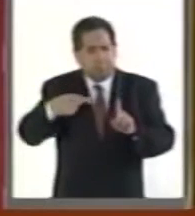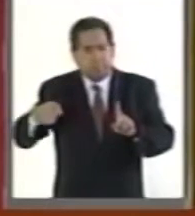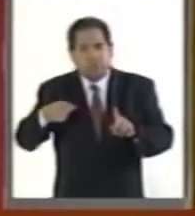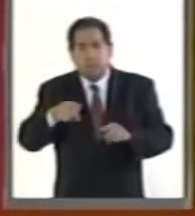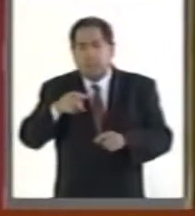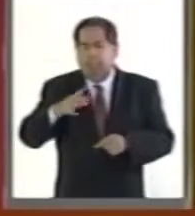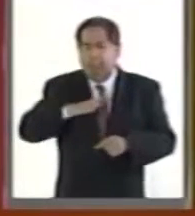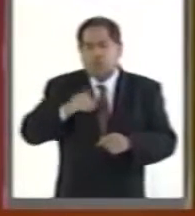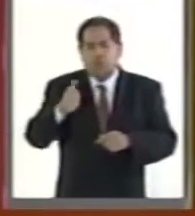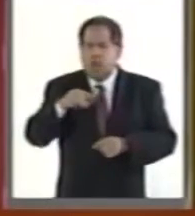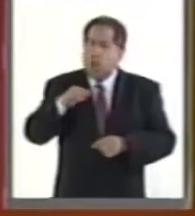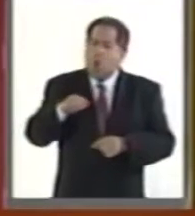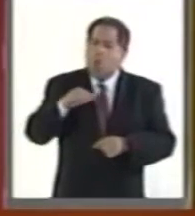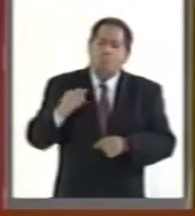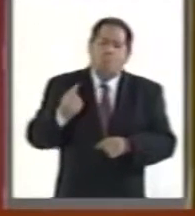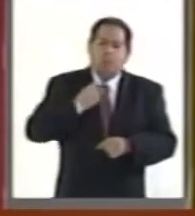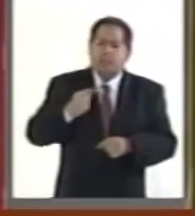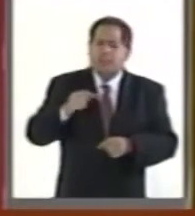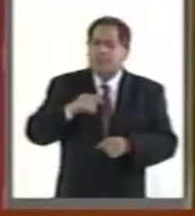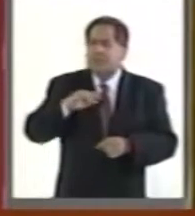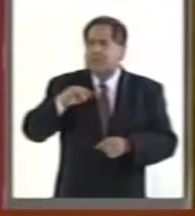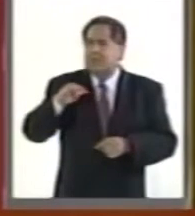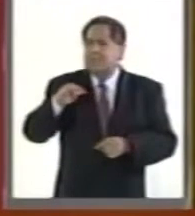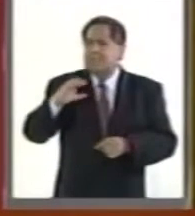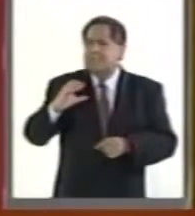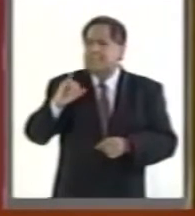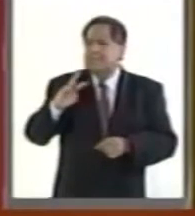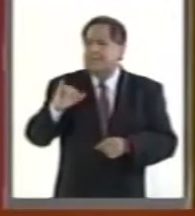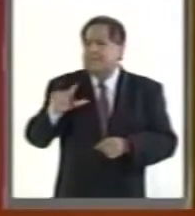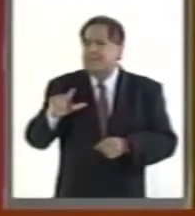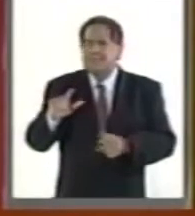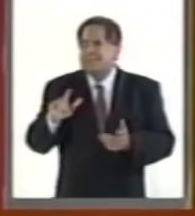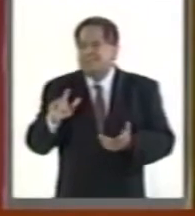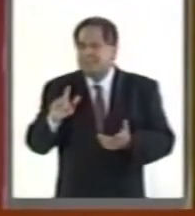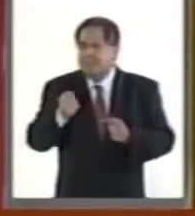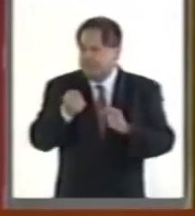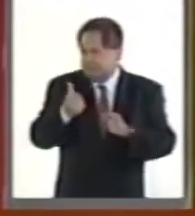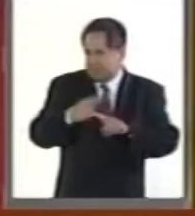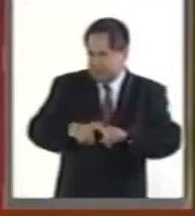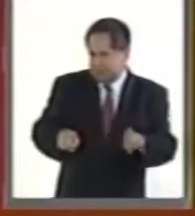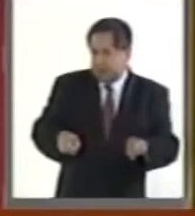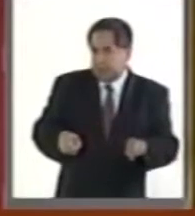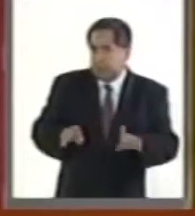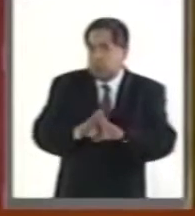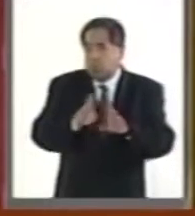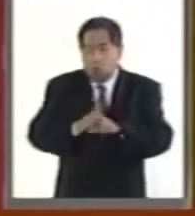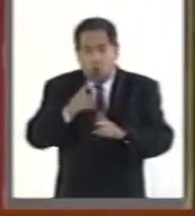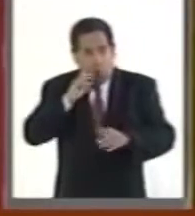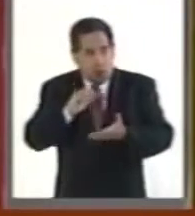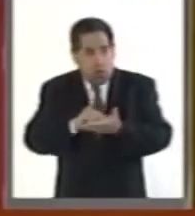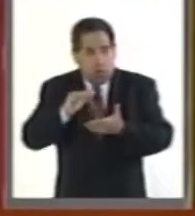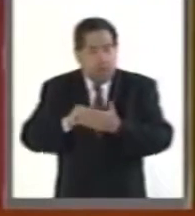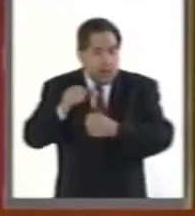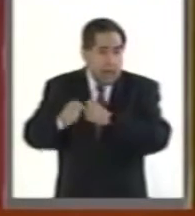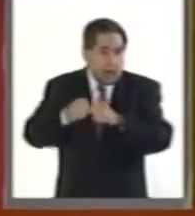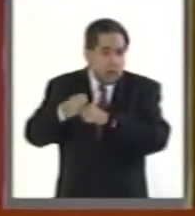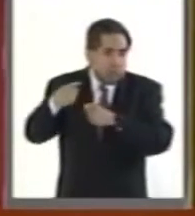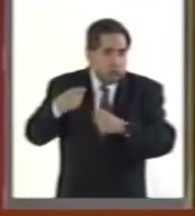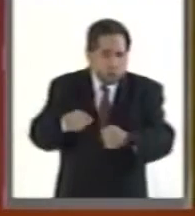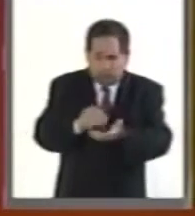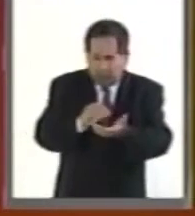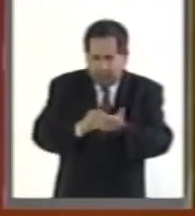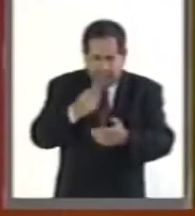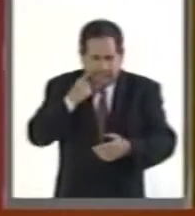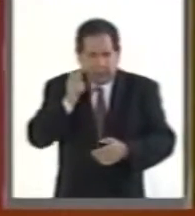civil, cuestión, por cierto, con una connotación distinta, pero que la venimos arrastrando aún en